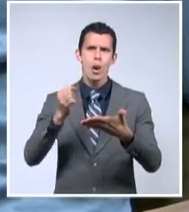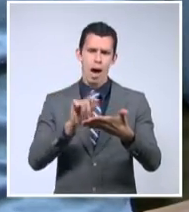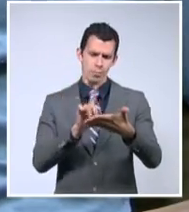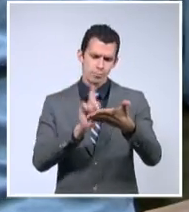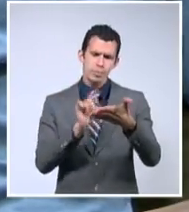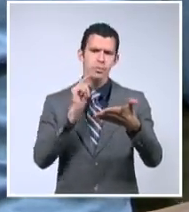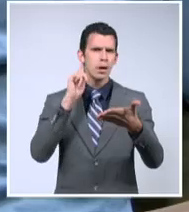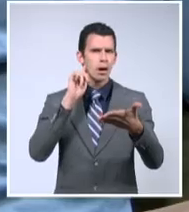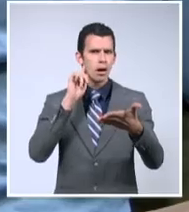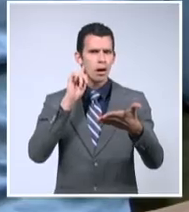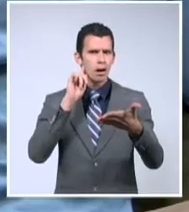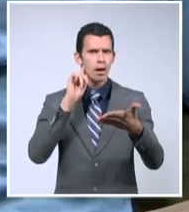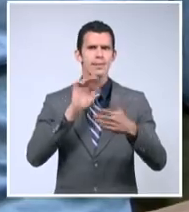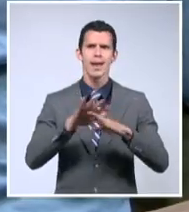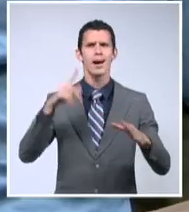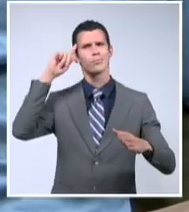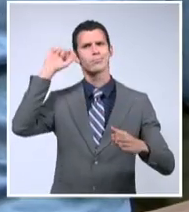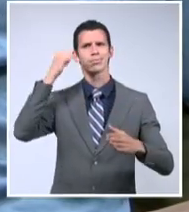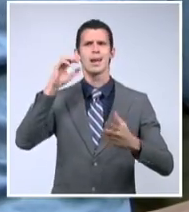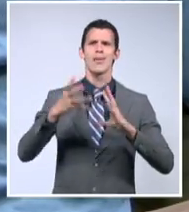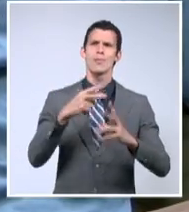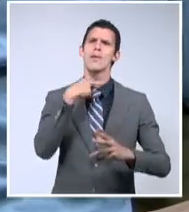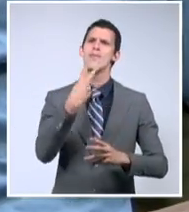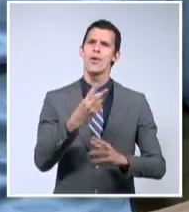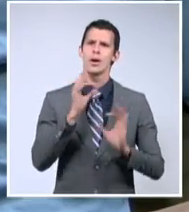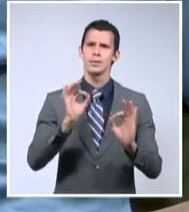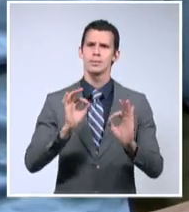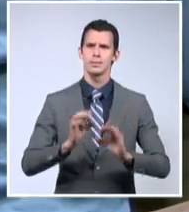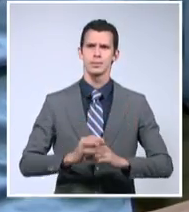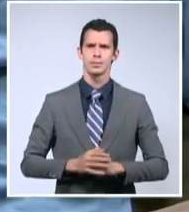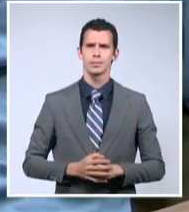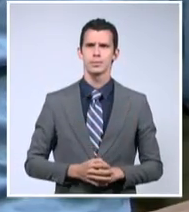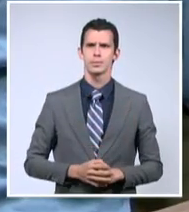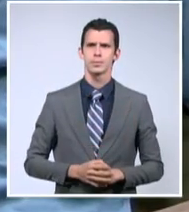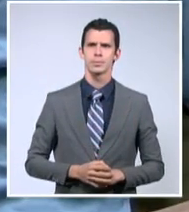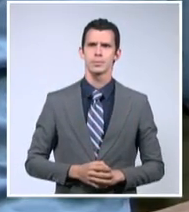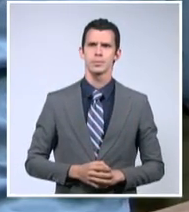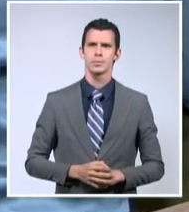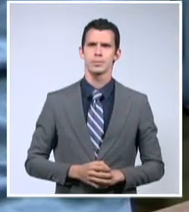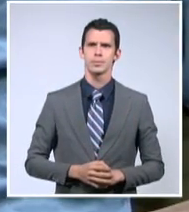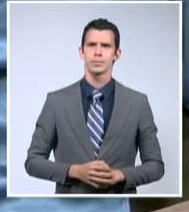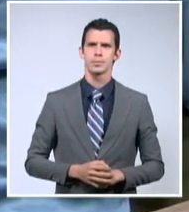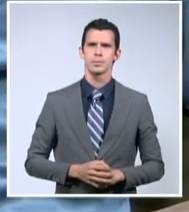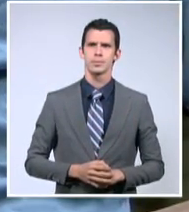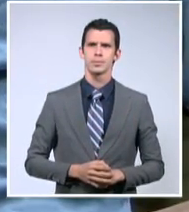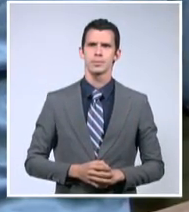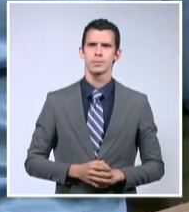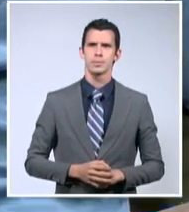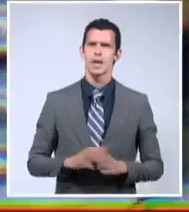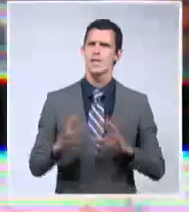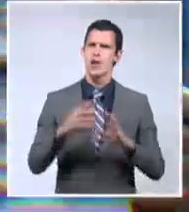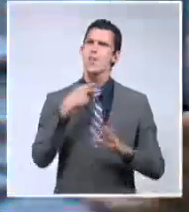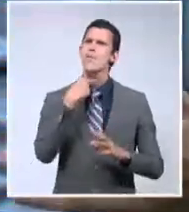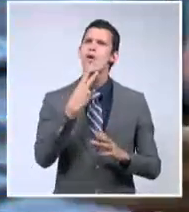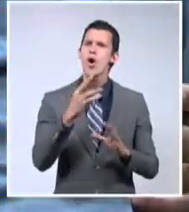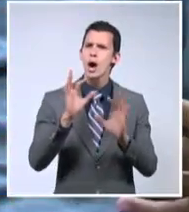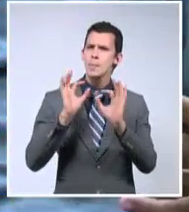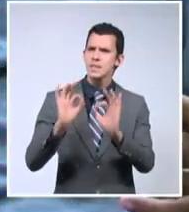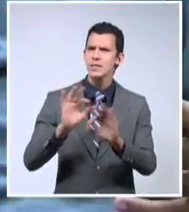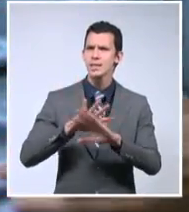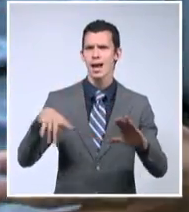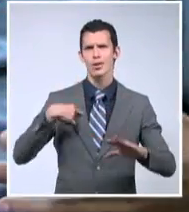queda archivada todas las características, todos sus rasgos de cómo suena su metal de cuerda vocal, ¿no? Todos